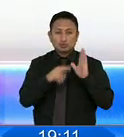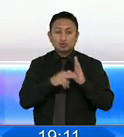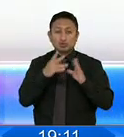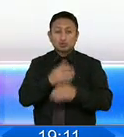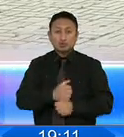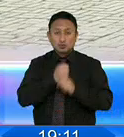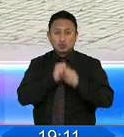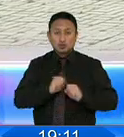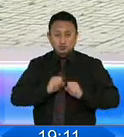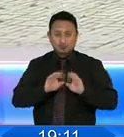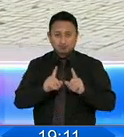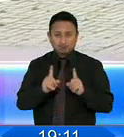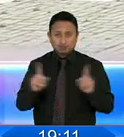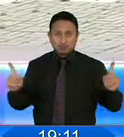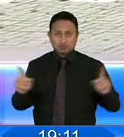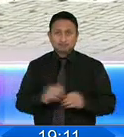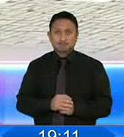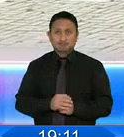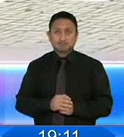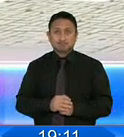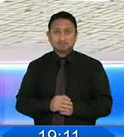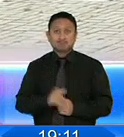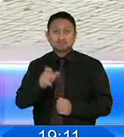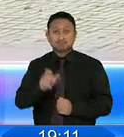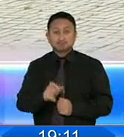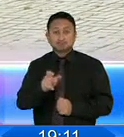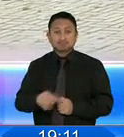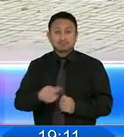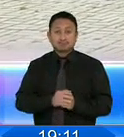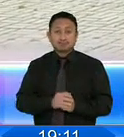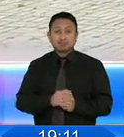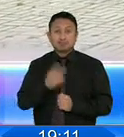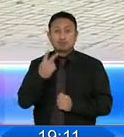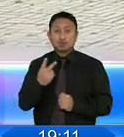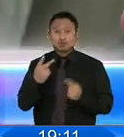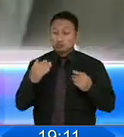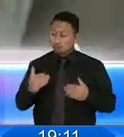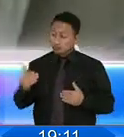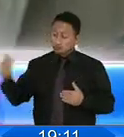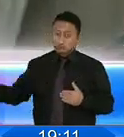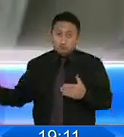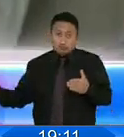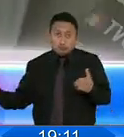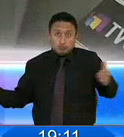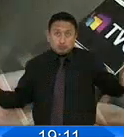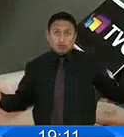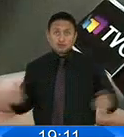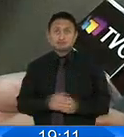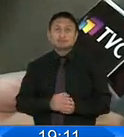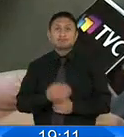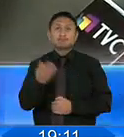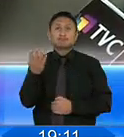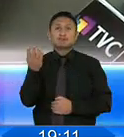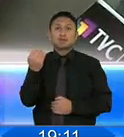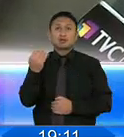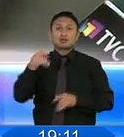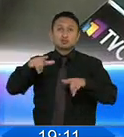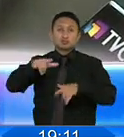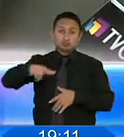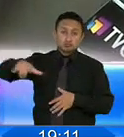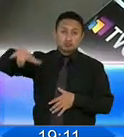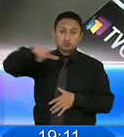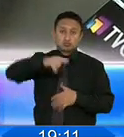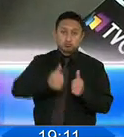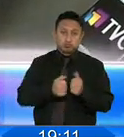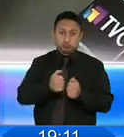comunidad. Hasta que las personas se dispersen y existe un mínimo de 2 metros de distancia. Estamos con 14 drones que los vamos a utilizar tanto aquí, quizás en